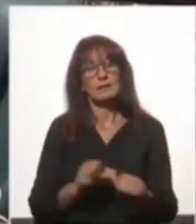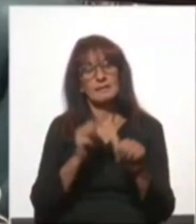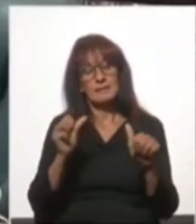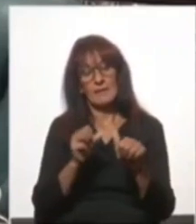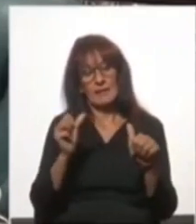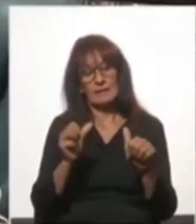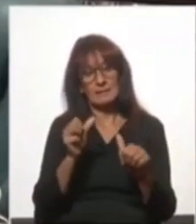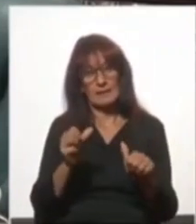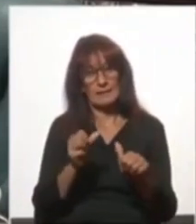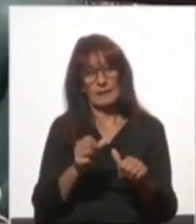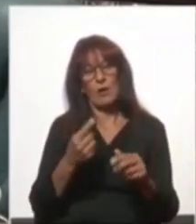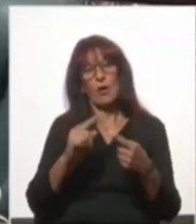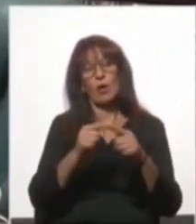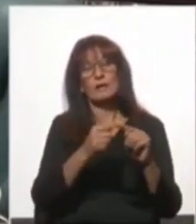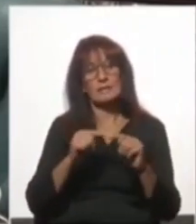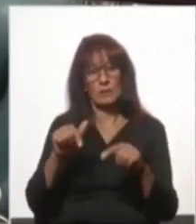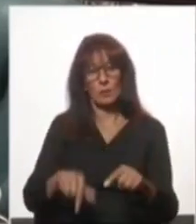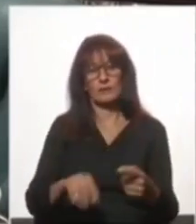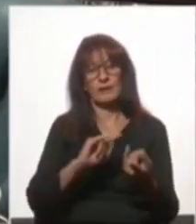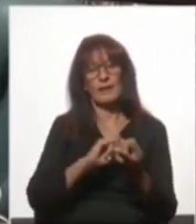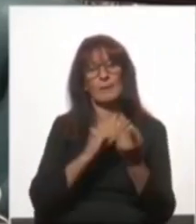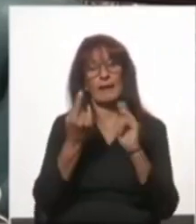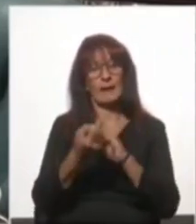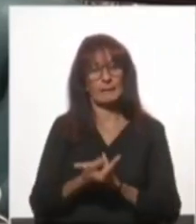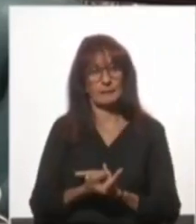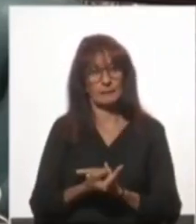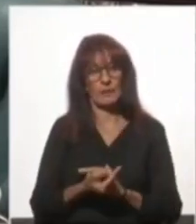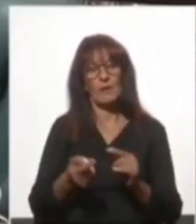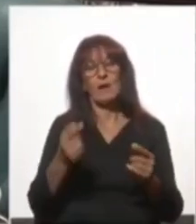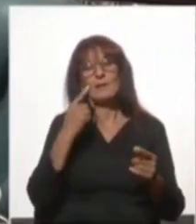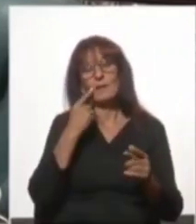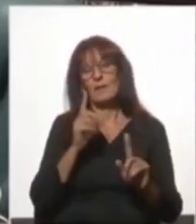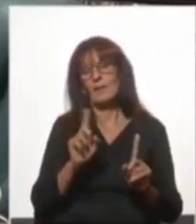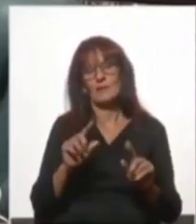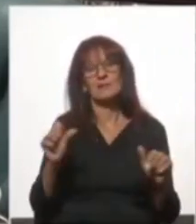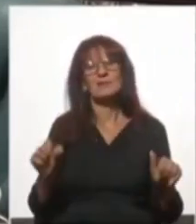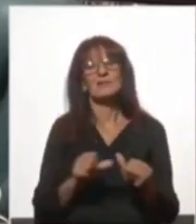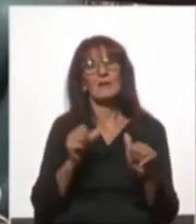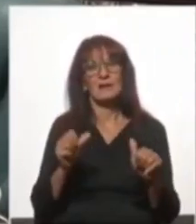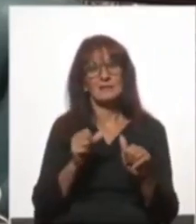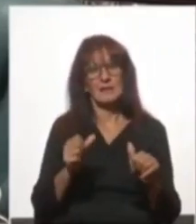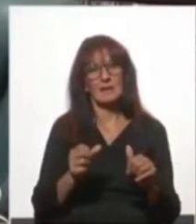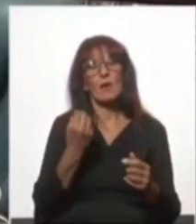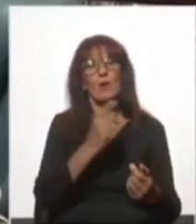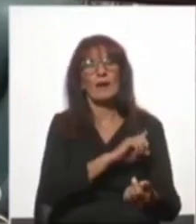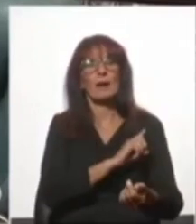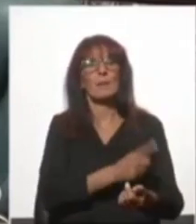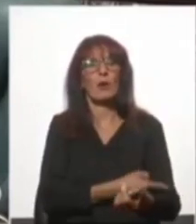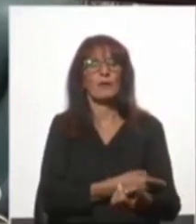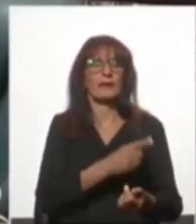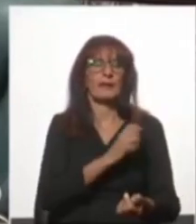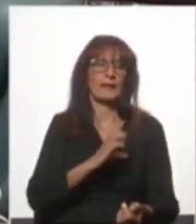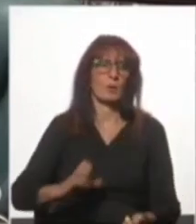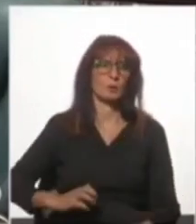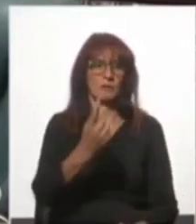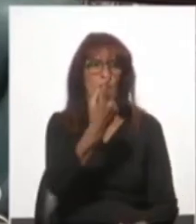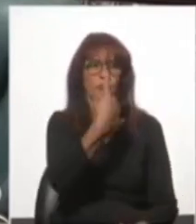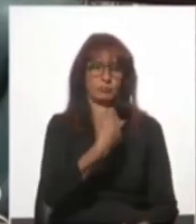en el Parlamento, sino que se va a hacer en base a la pura discrecionalidad del Poder Ejecutivo.